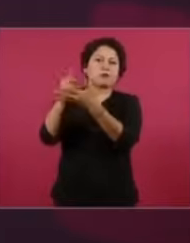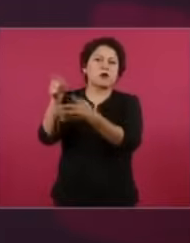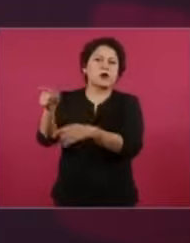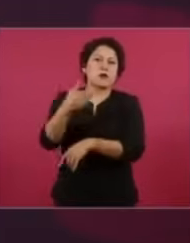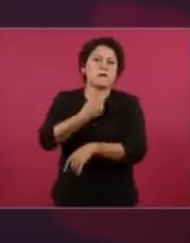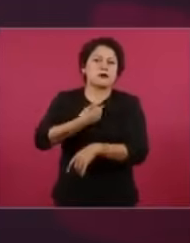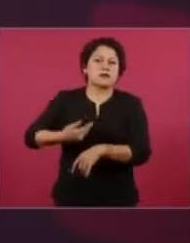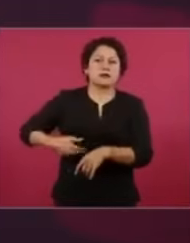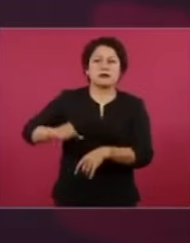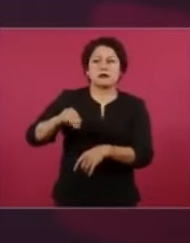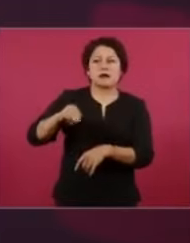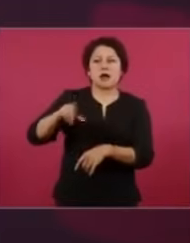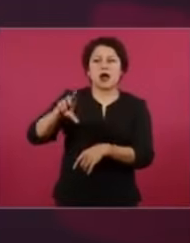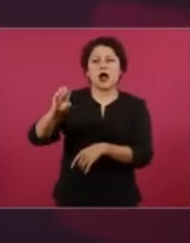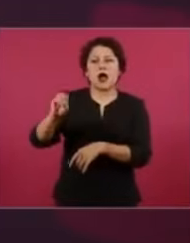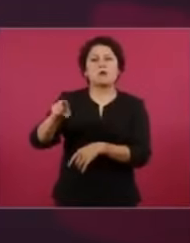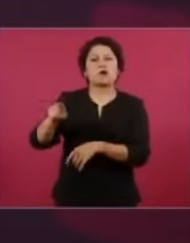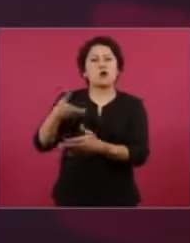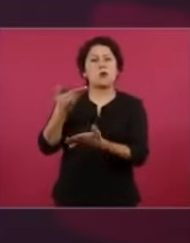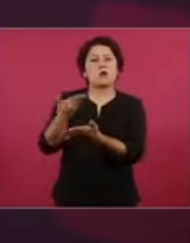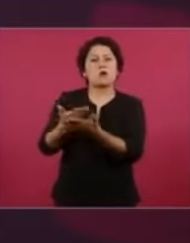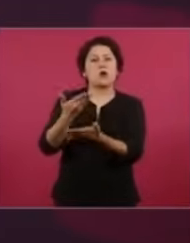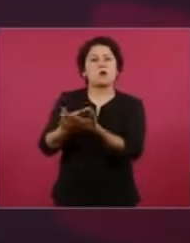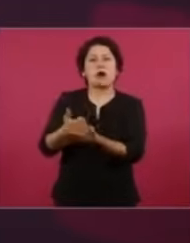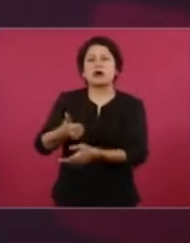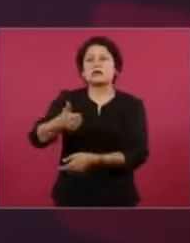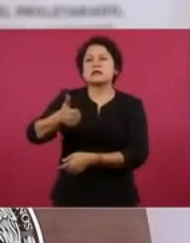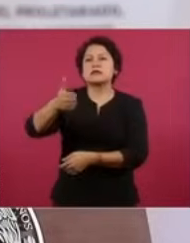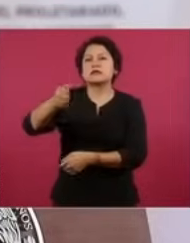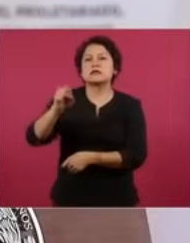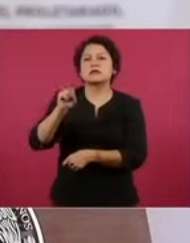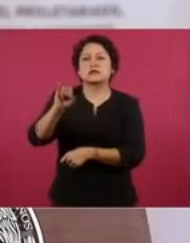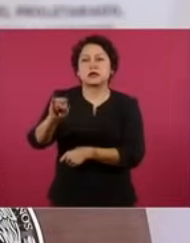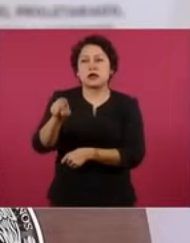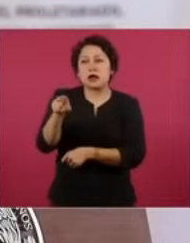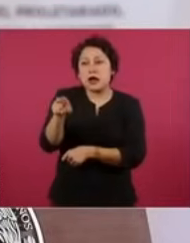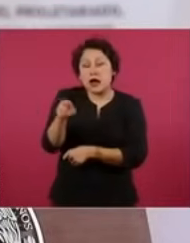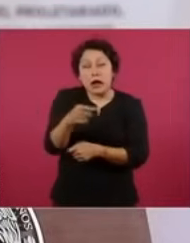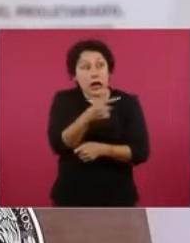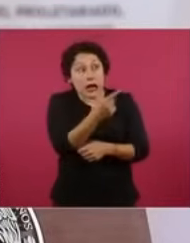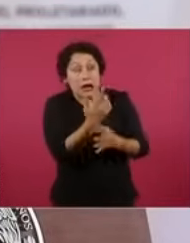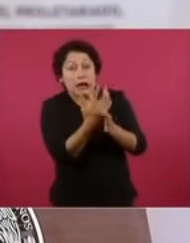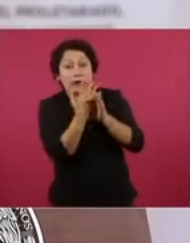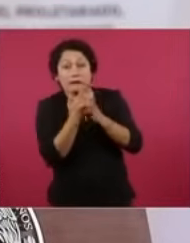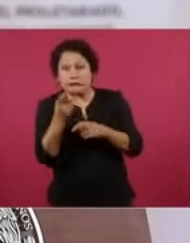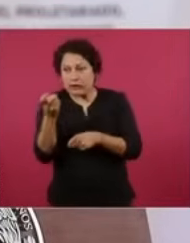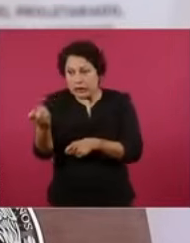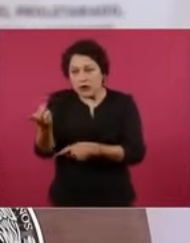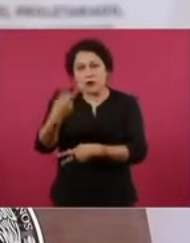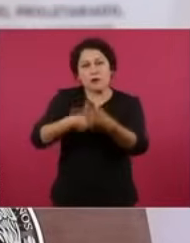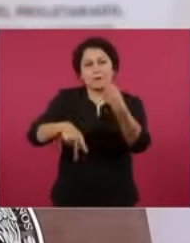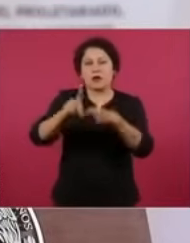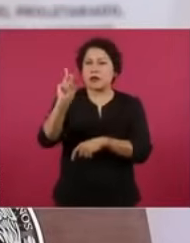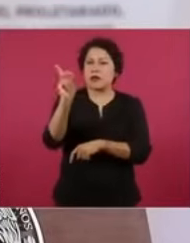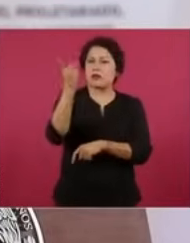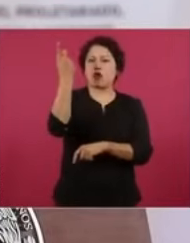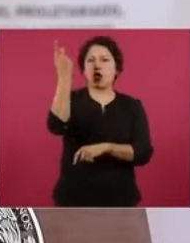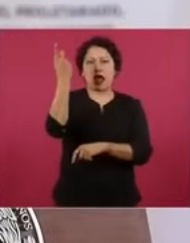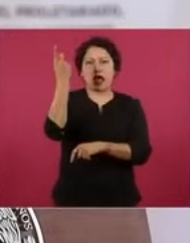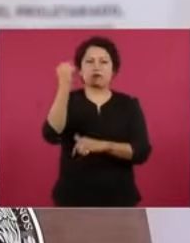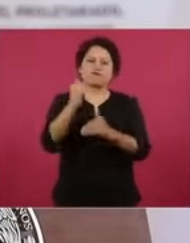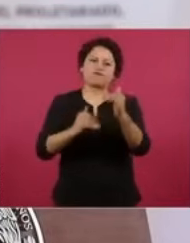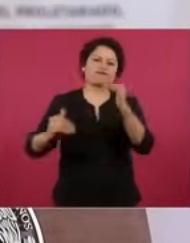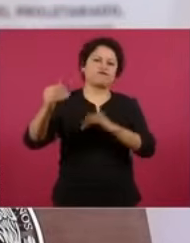que derrumbaría el peso frente al dólar, pero resultó falso. El peso continúa como la segunda divisa más apreciada frente